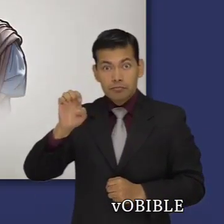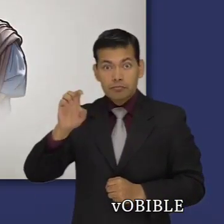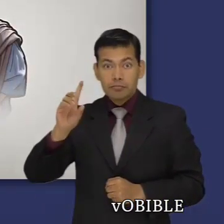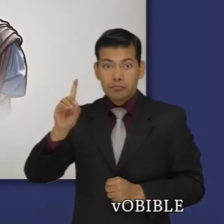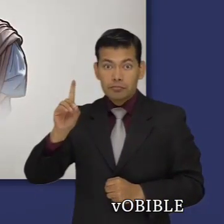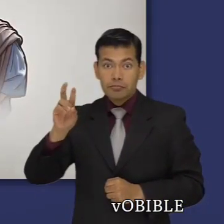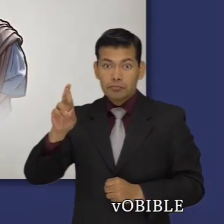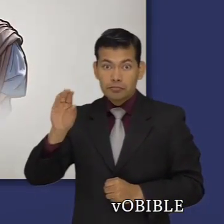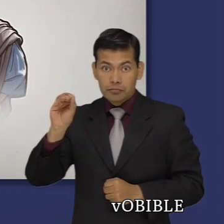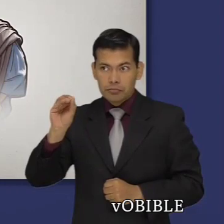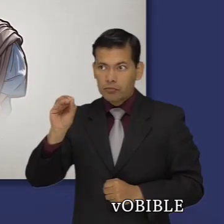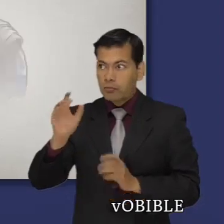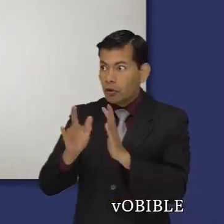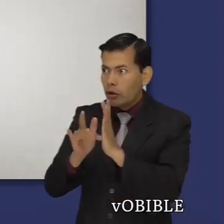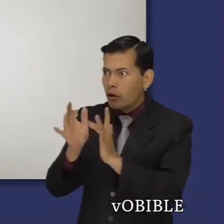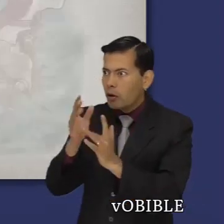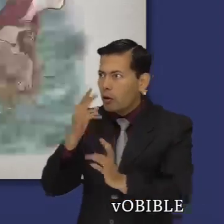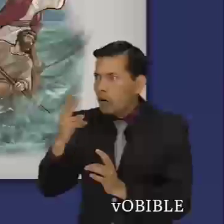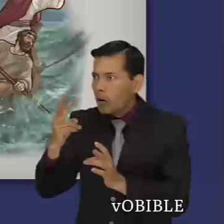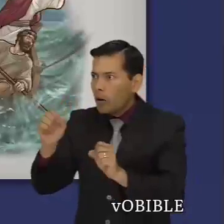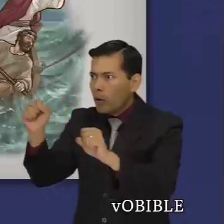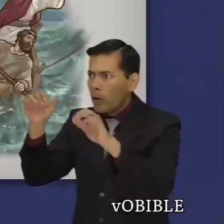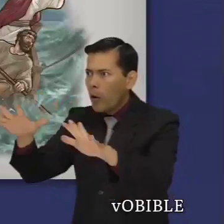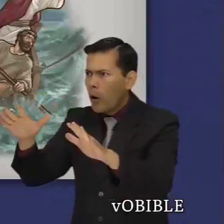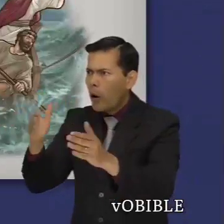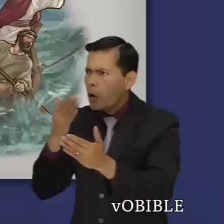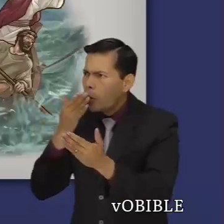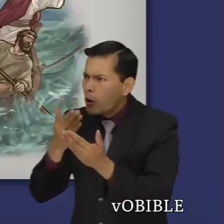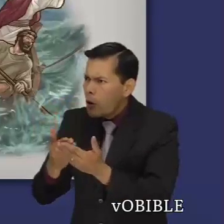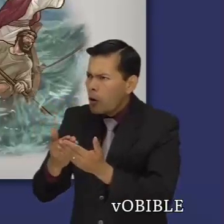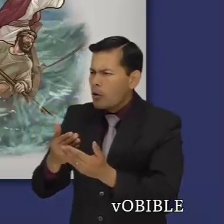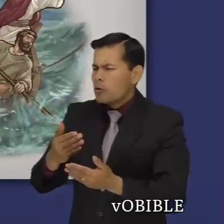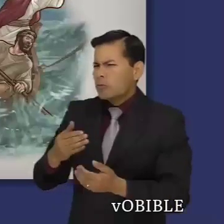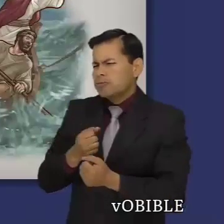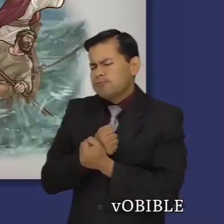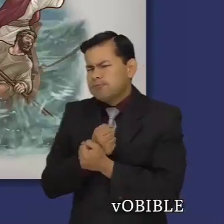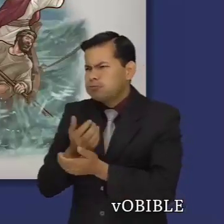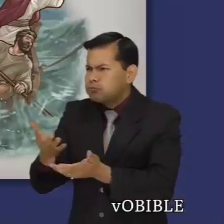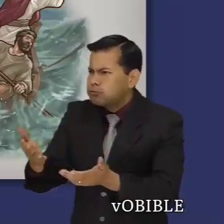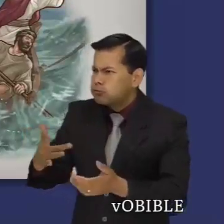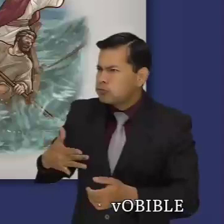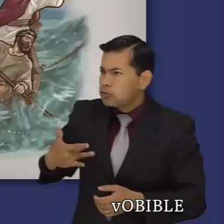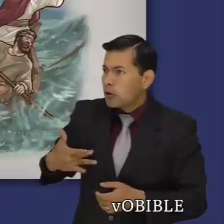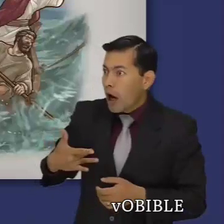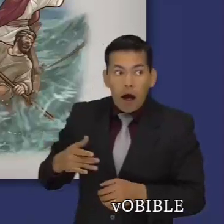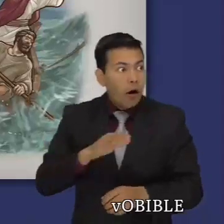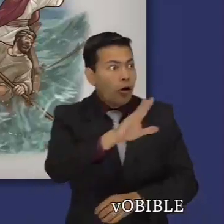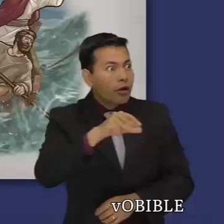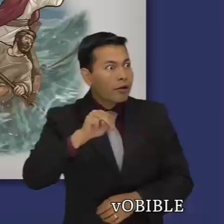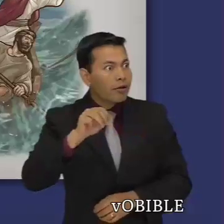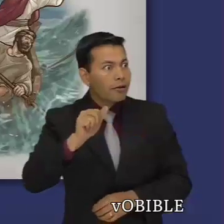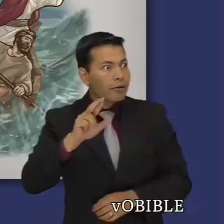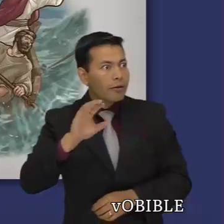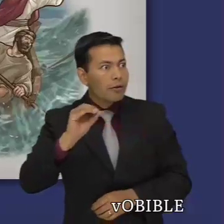Seguramente, mucha de la información la obtuvo de Pedro, quien fue testigo ocular de casi todo lo que se narra en este evangelio. El